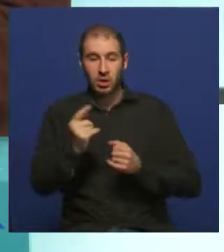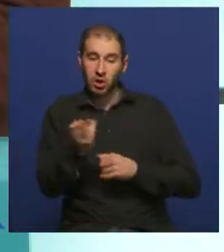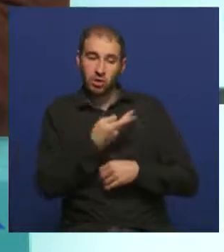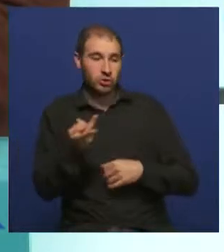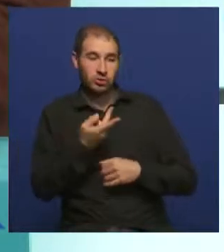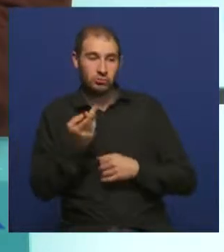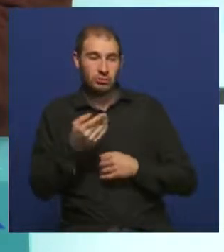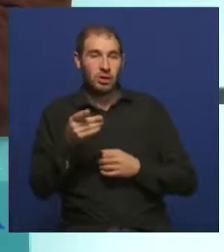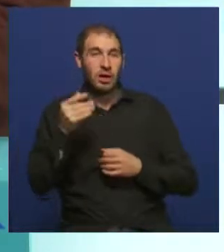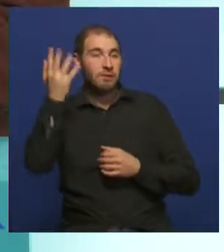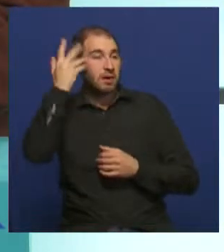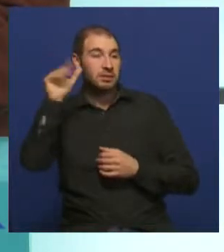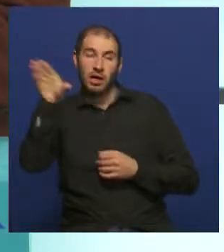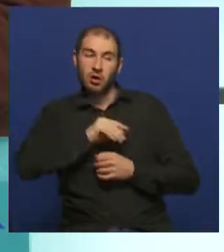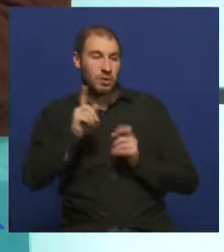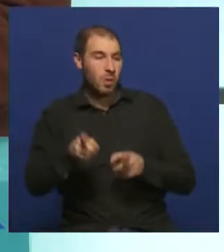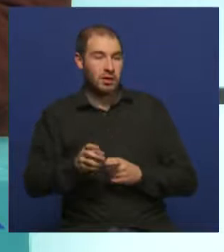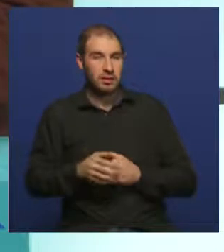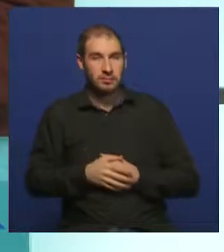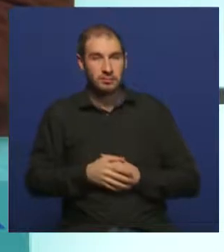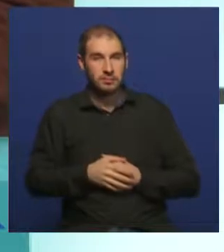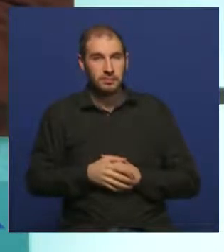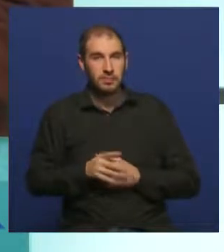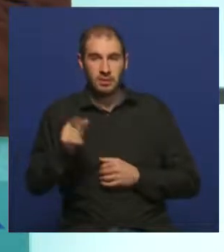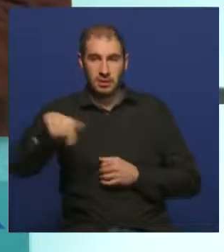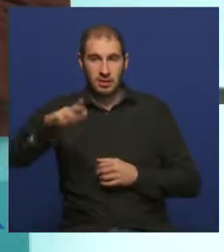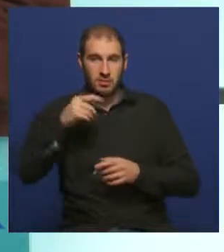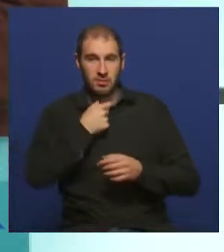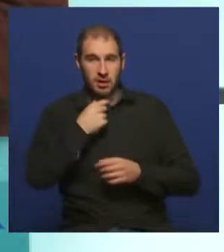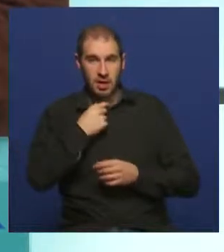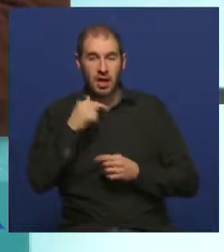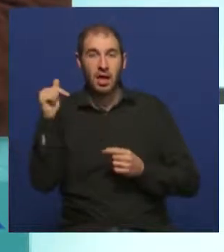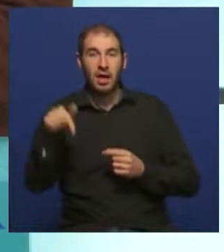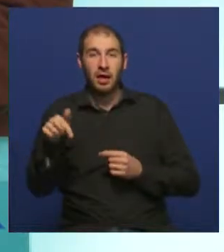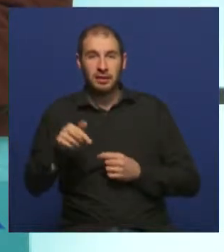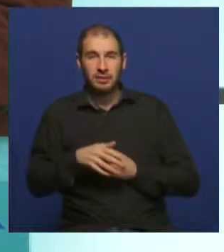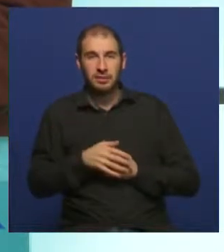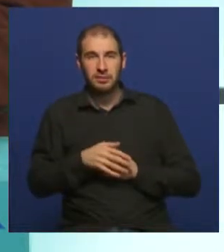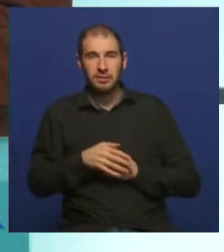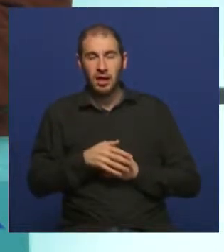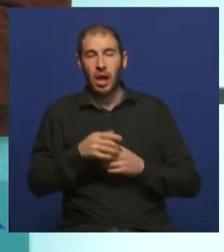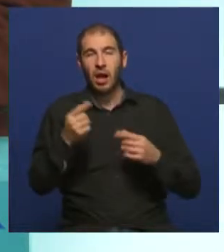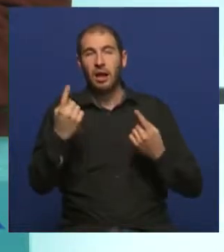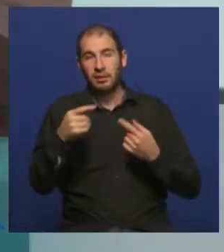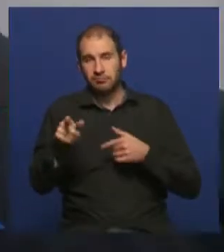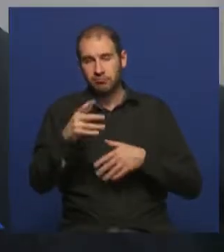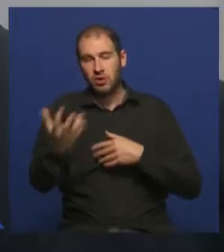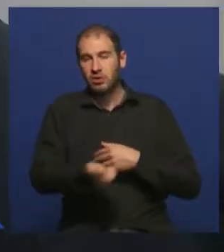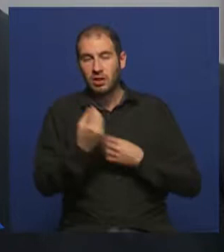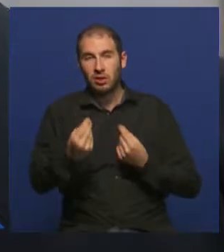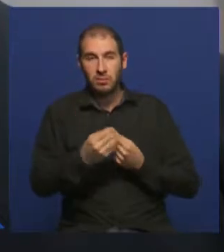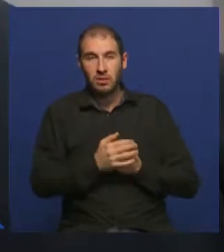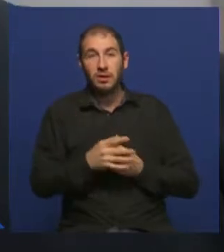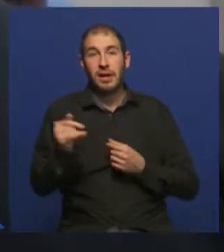seguimos la doctrina francesa, y buscaban, y ese fue el efecto que produjeron, al